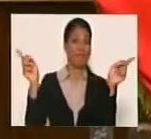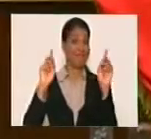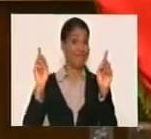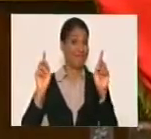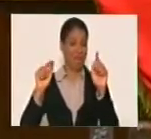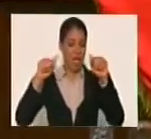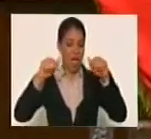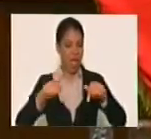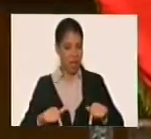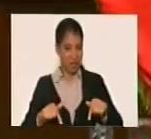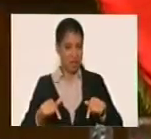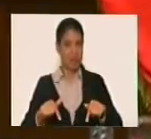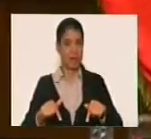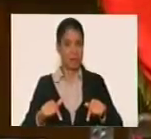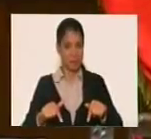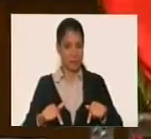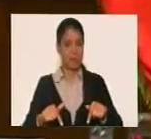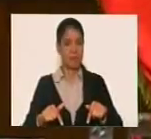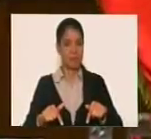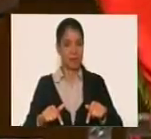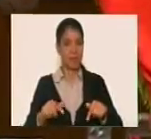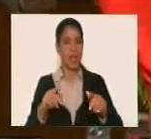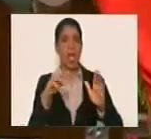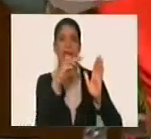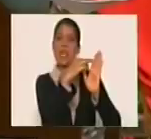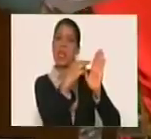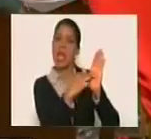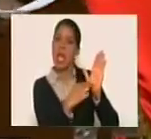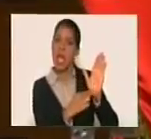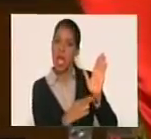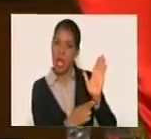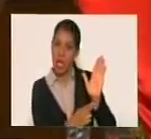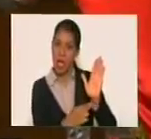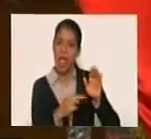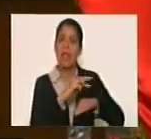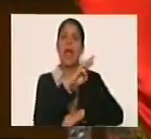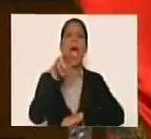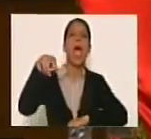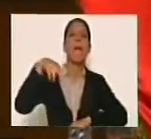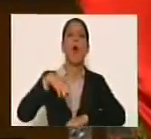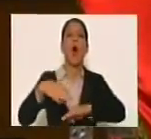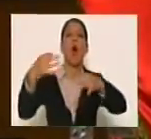Aquí hay unas bases republicanas, esto es una república, papá, esto no es,